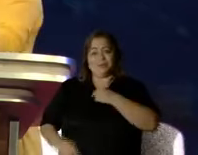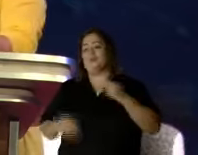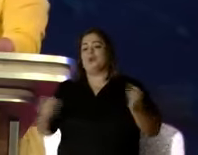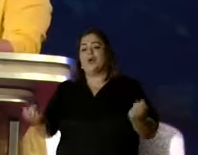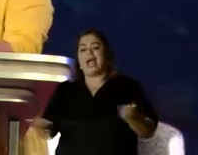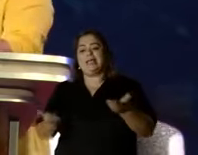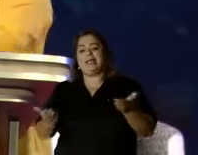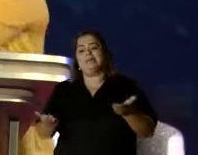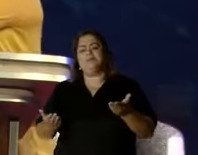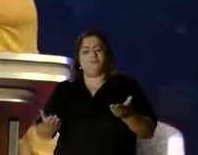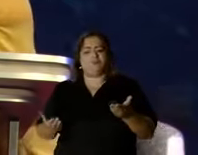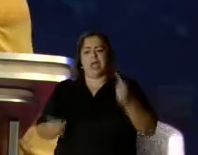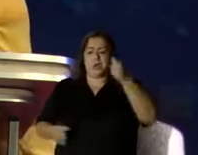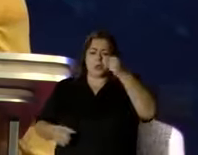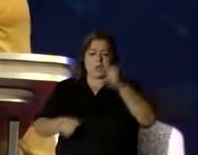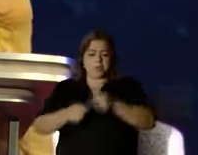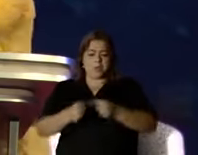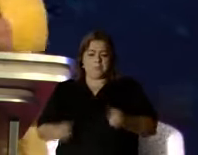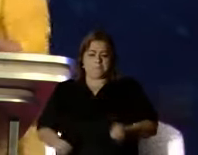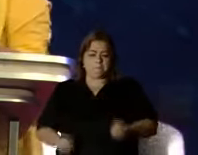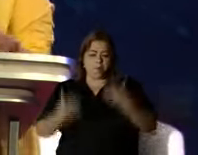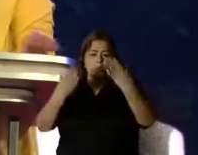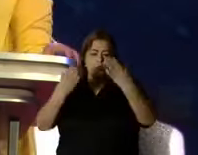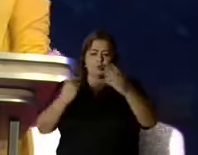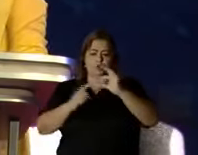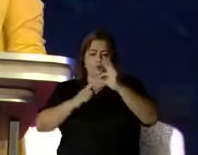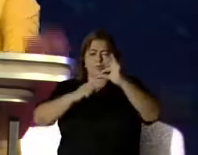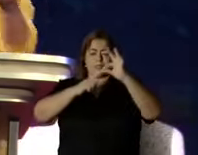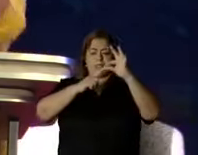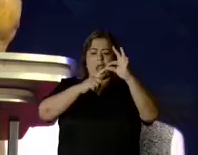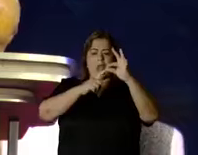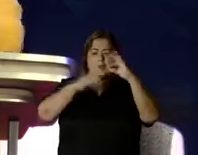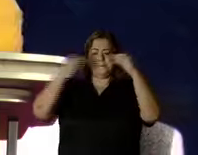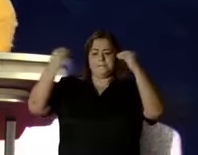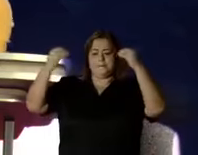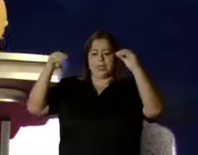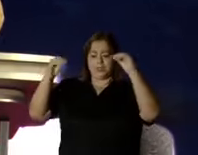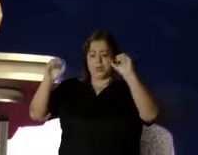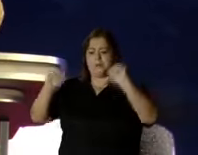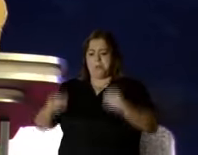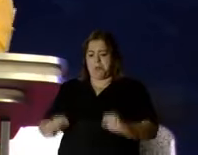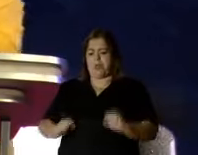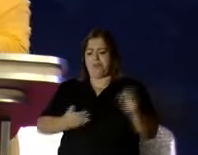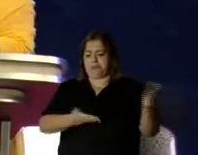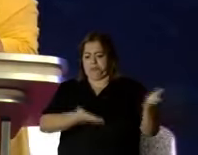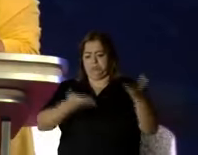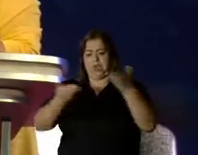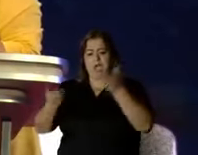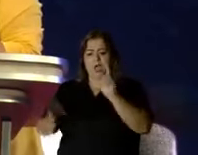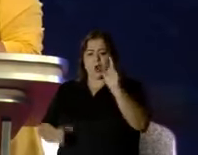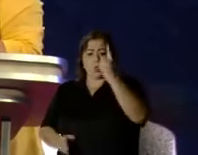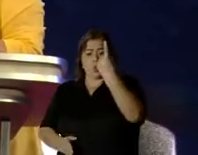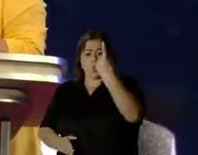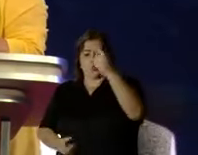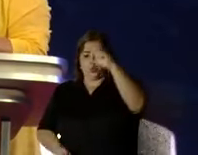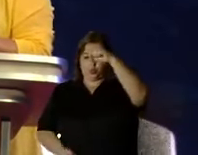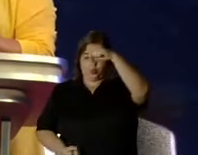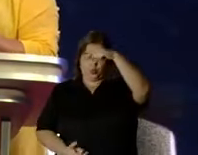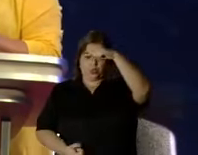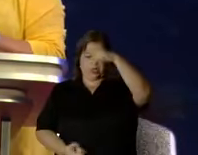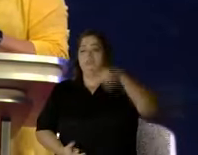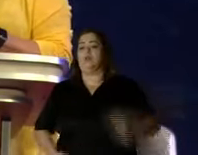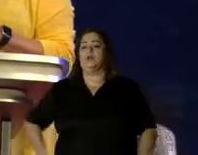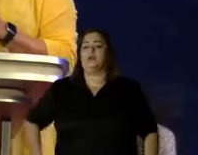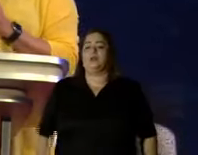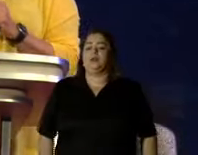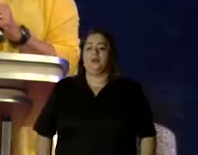muchos especiales en estos días, así que aproveche. Aproveche y haga lo propio y lo deposita ahí en la caja y bendecimos a estos niños. También va a haber un